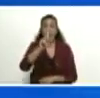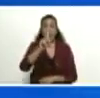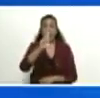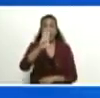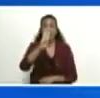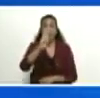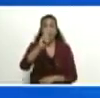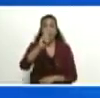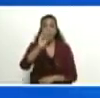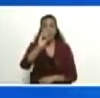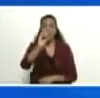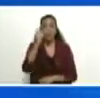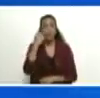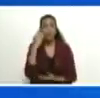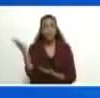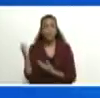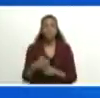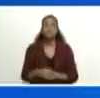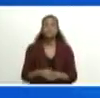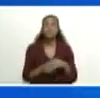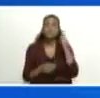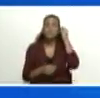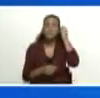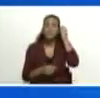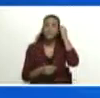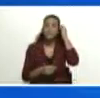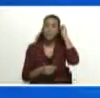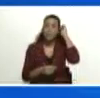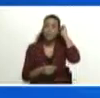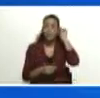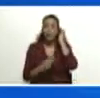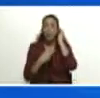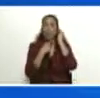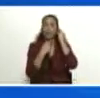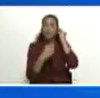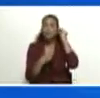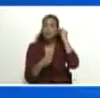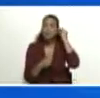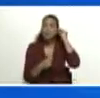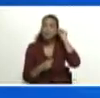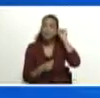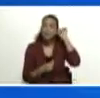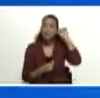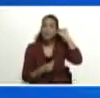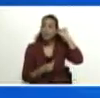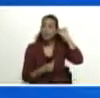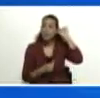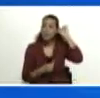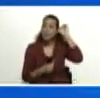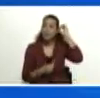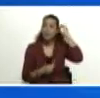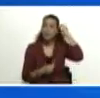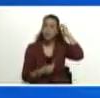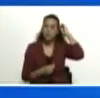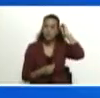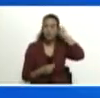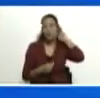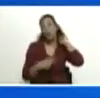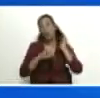Cumaná, Luis Cifonte, los voceros del Poder Popular, entre otros, José